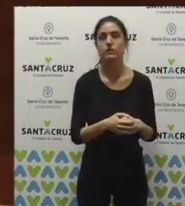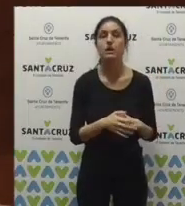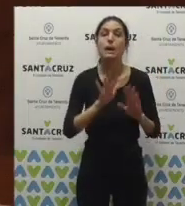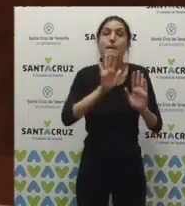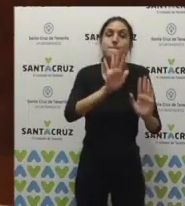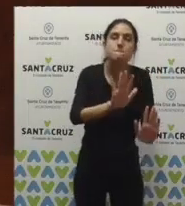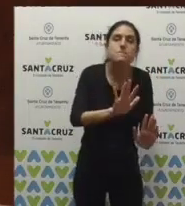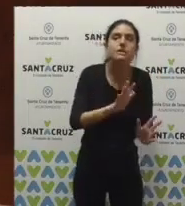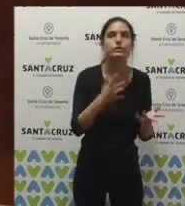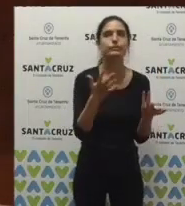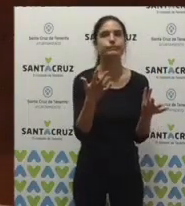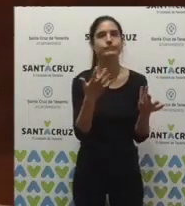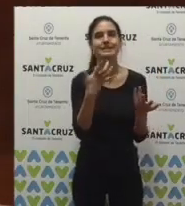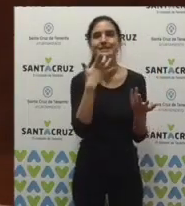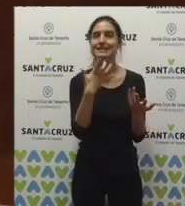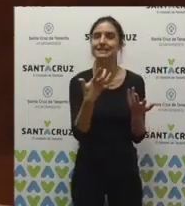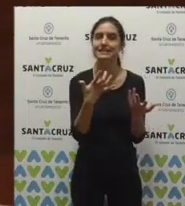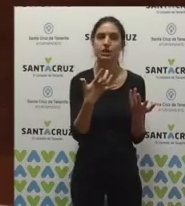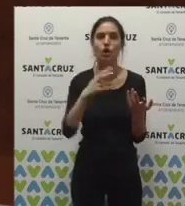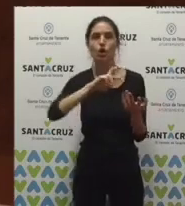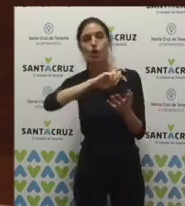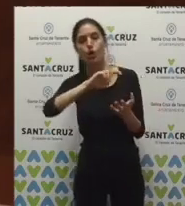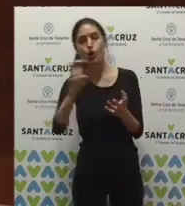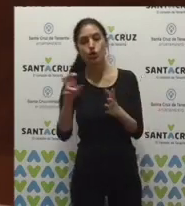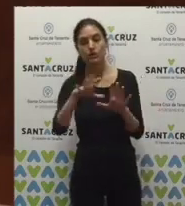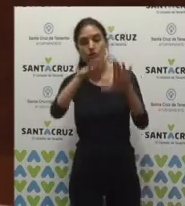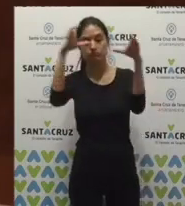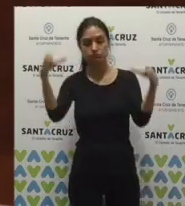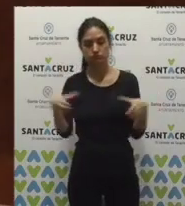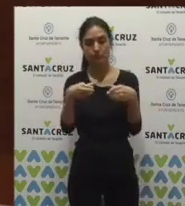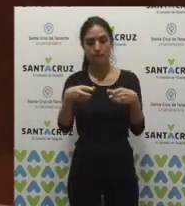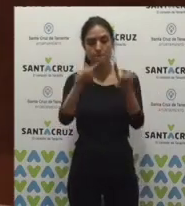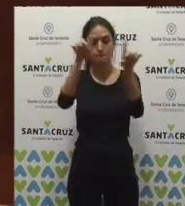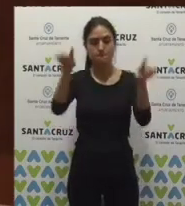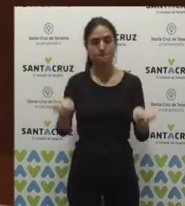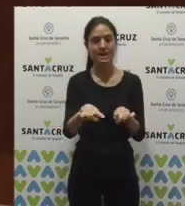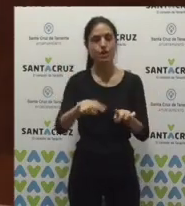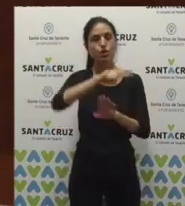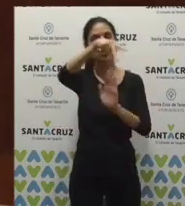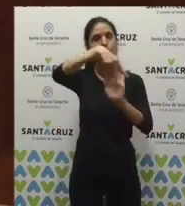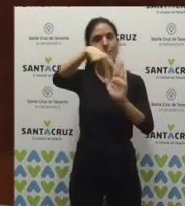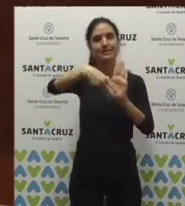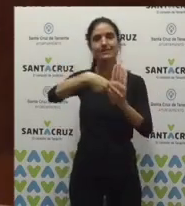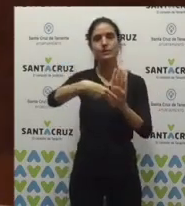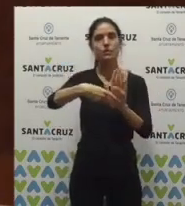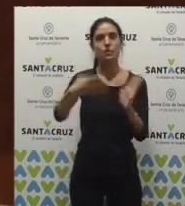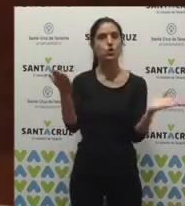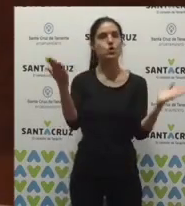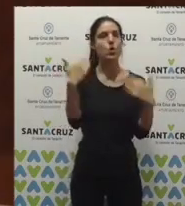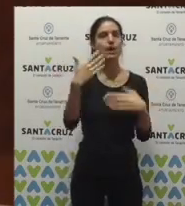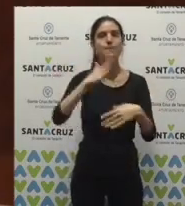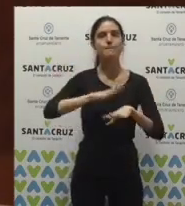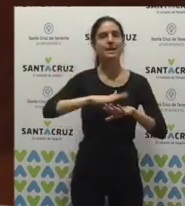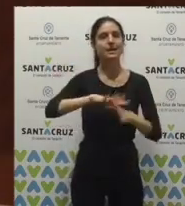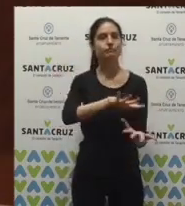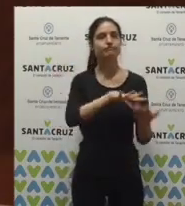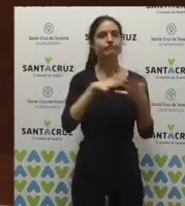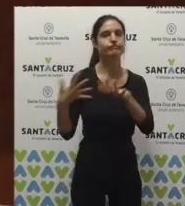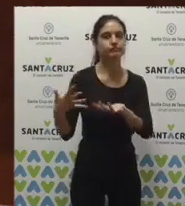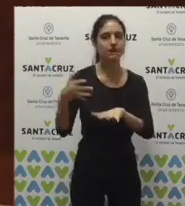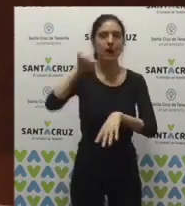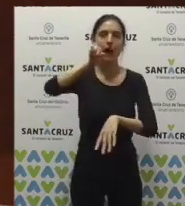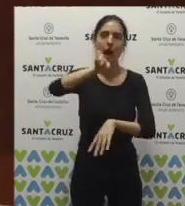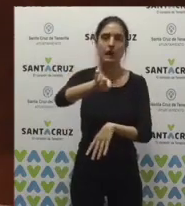no tienen un marco normativo adecuado para que se pueden llevar a cabo bueno aquí ya se puso usted la tirita